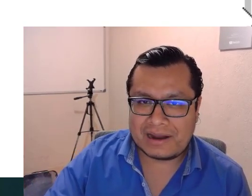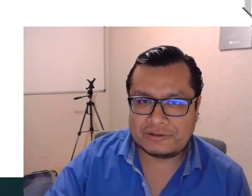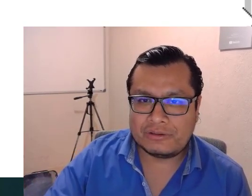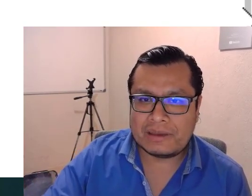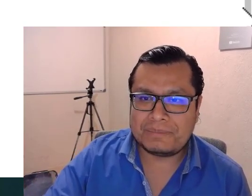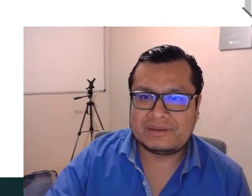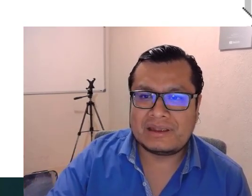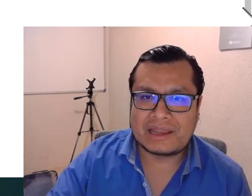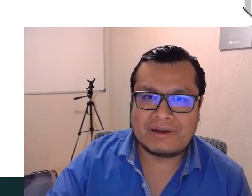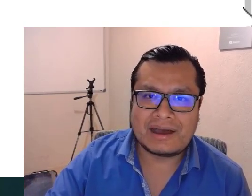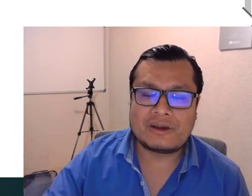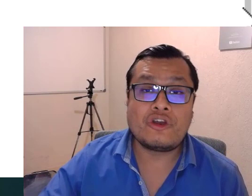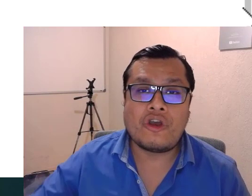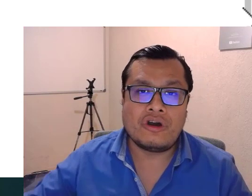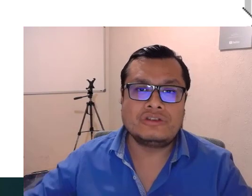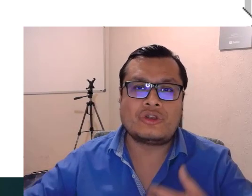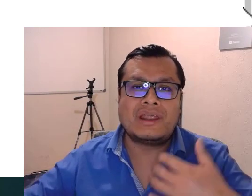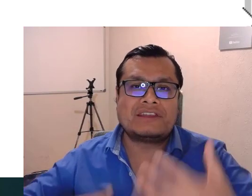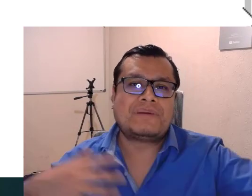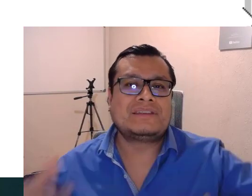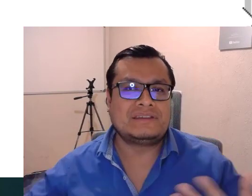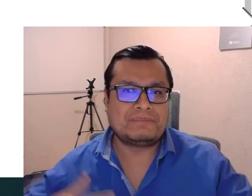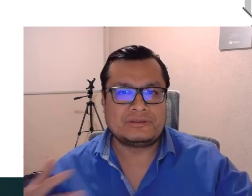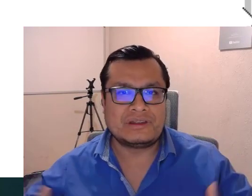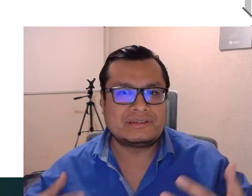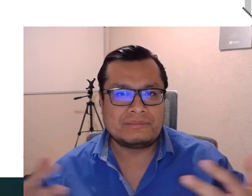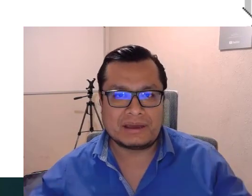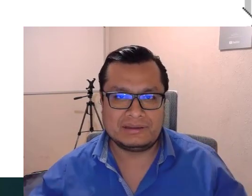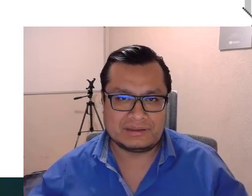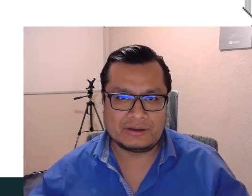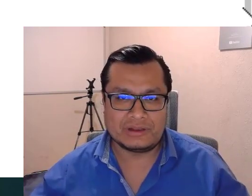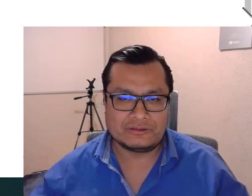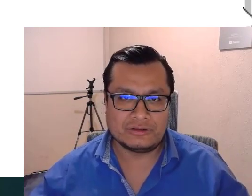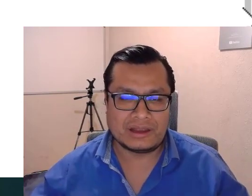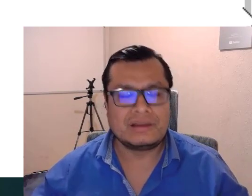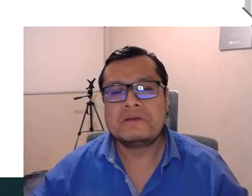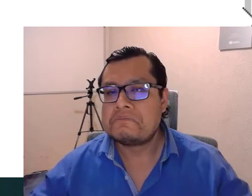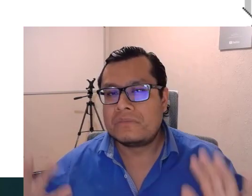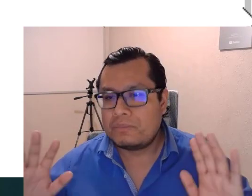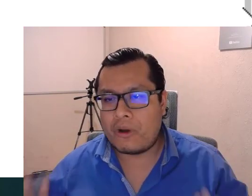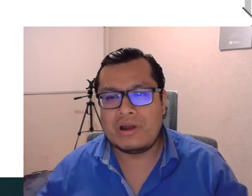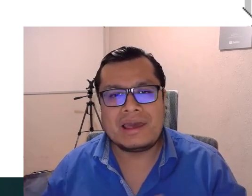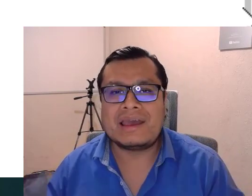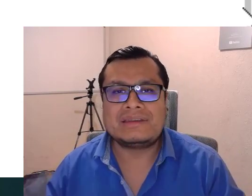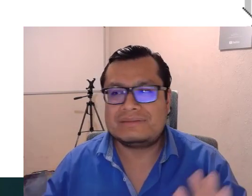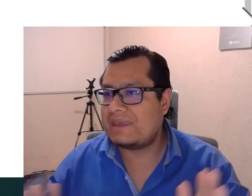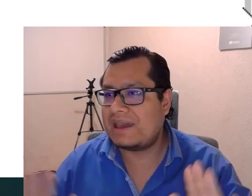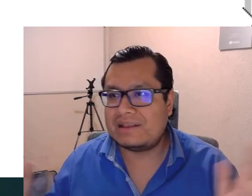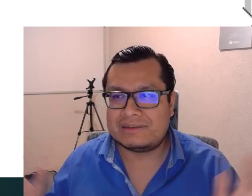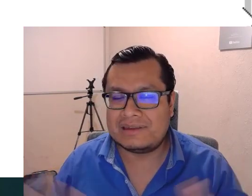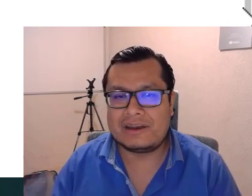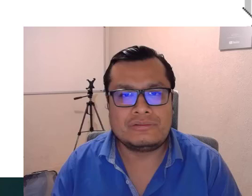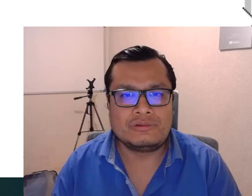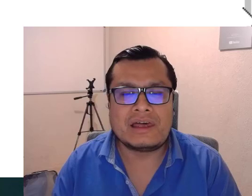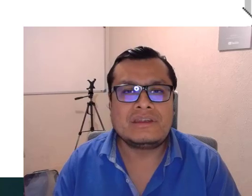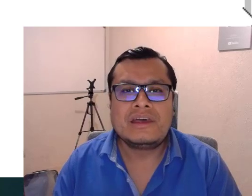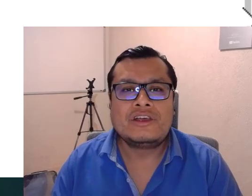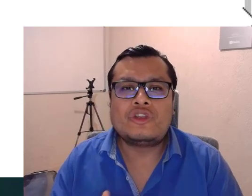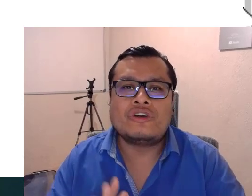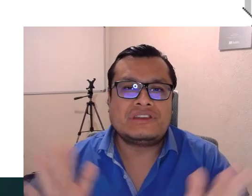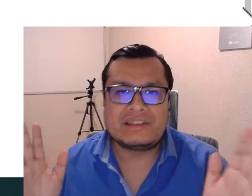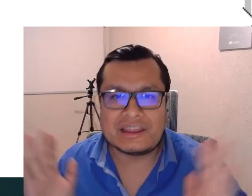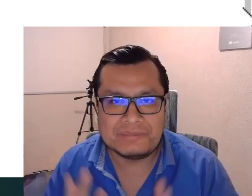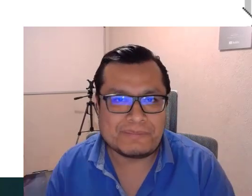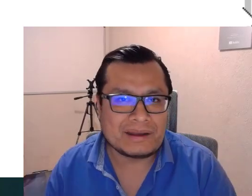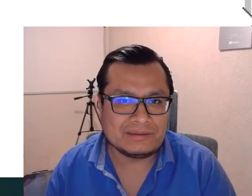en marzo empiezan a trabajar con todas las participaciones del magisterio nacional ponle que lleguen a hacer unas